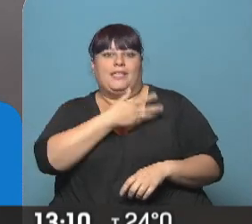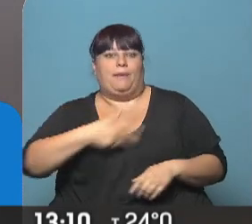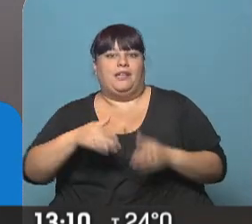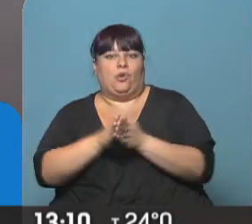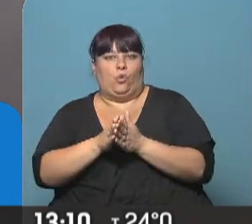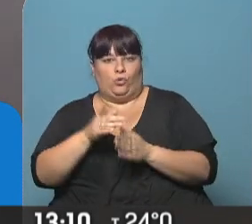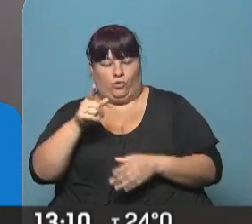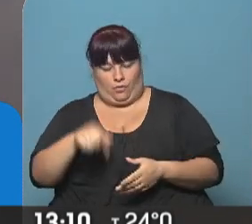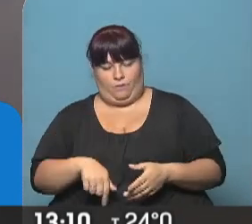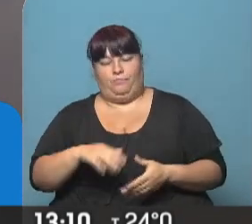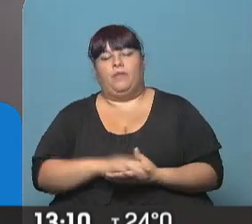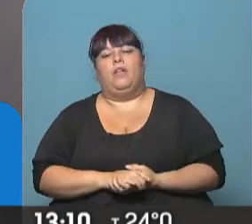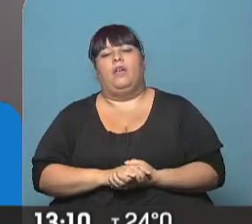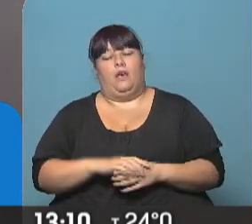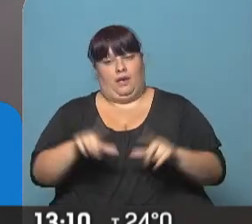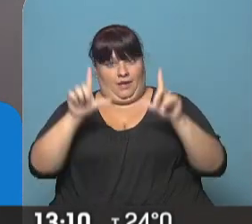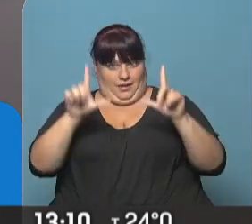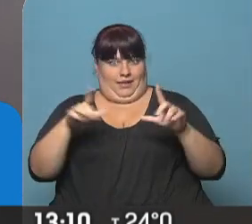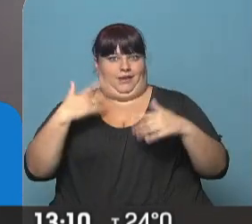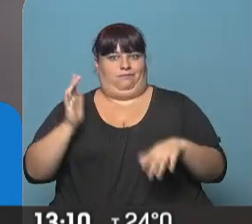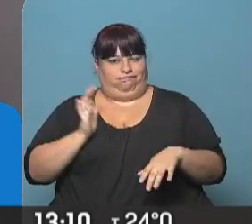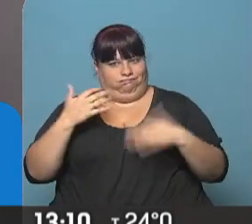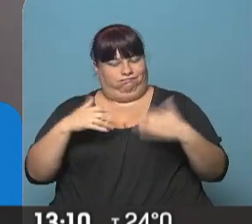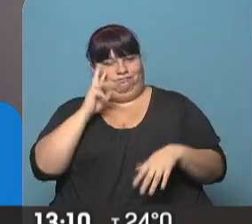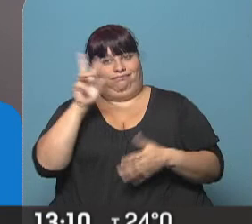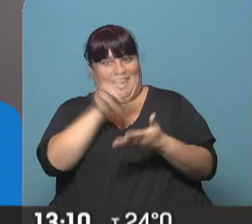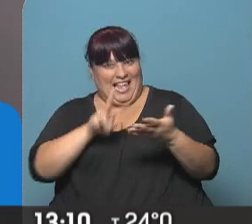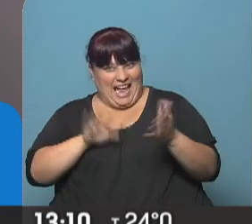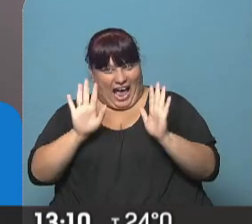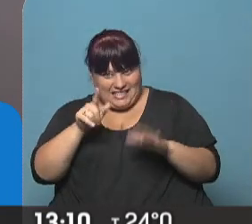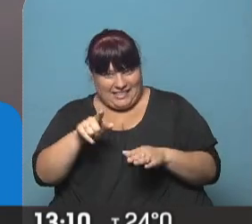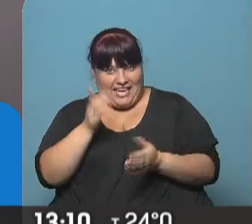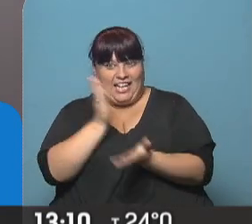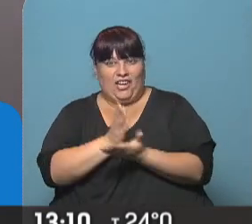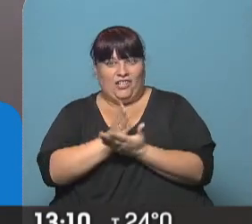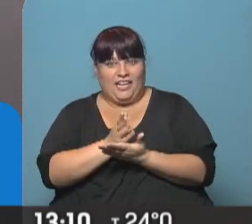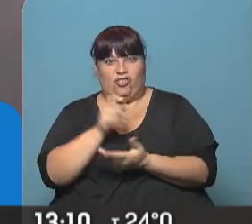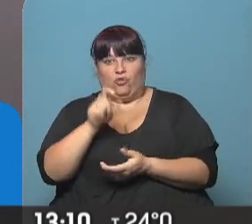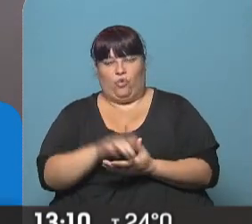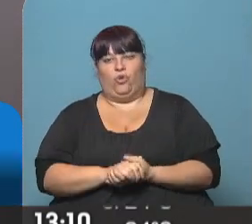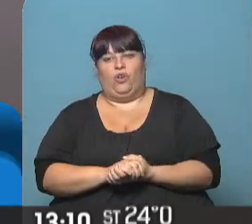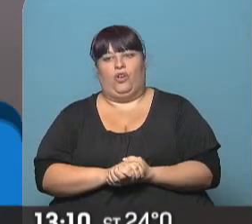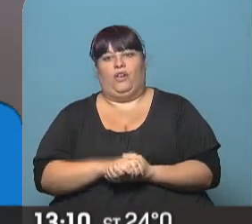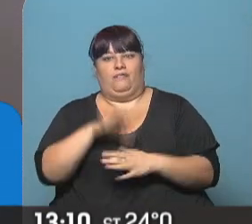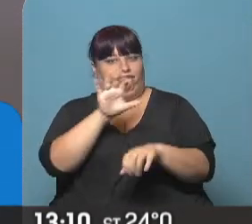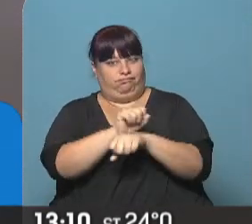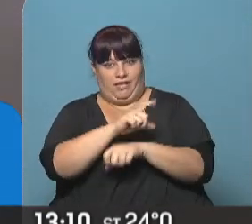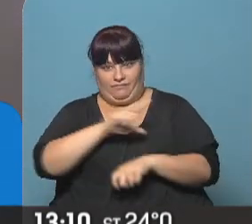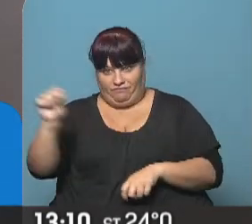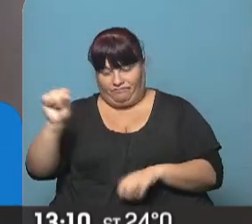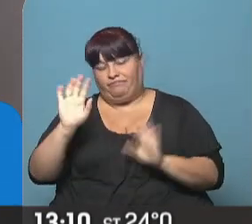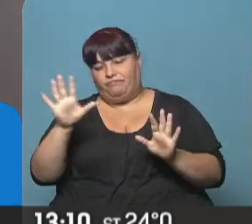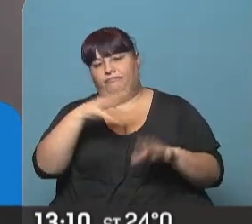de la Nación. Bueno, la imagen es muy, muy fuerte, que te estén leyendo ahí los tus derechos y llevarte detenido.